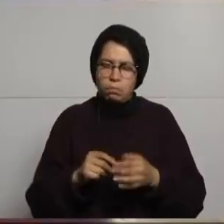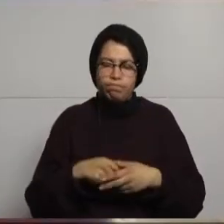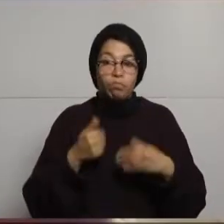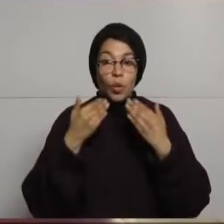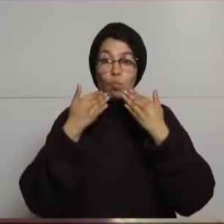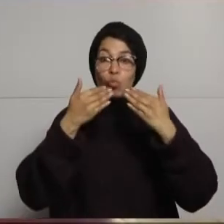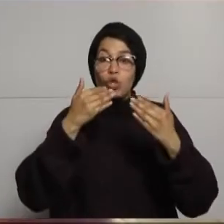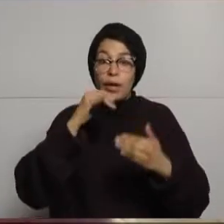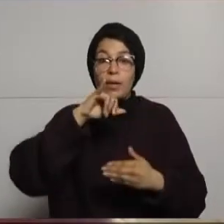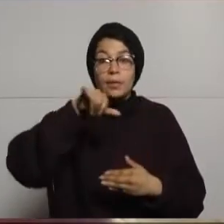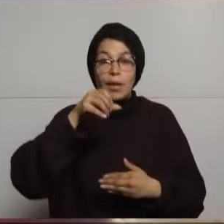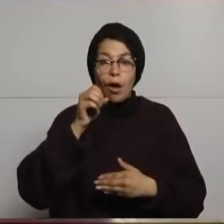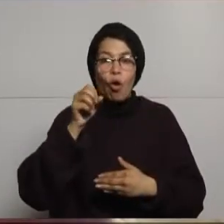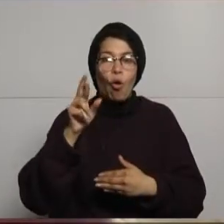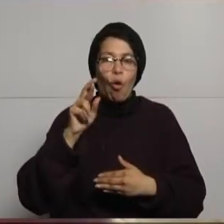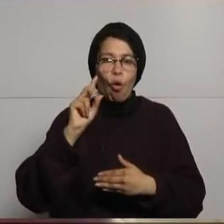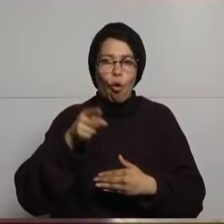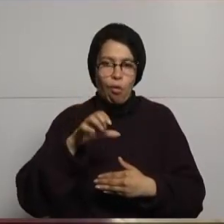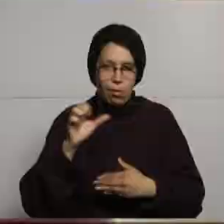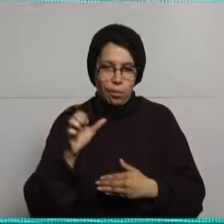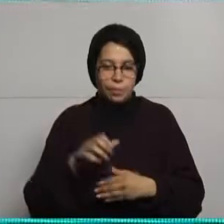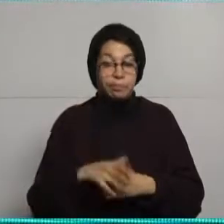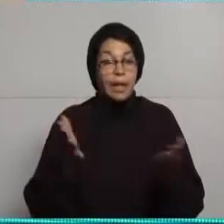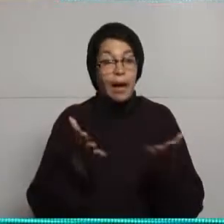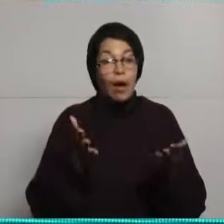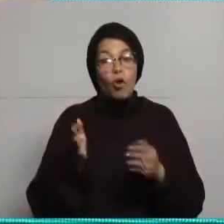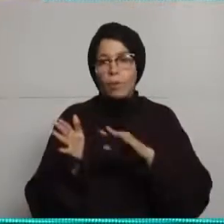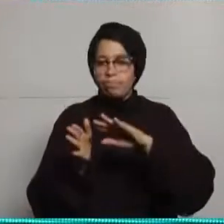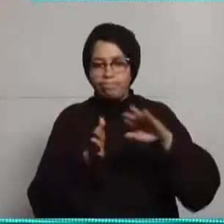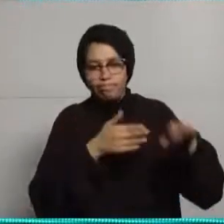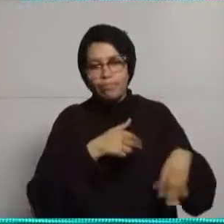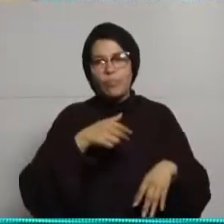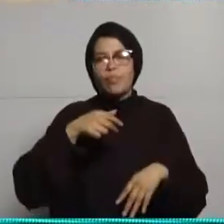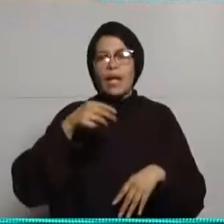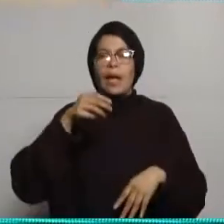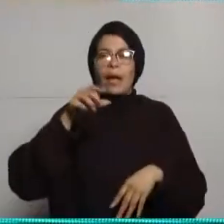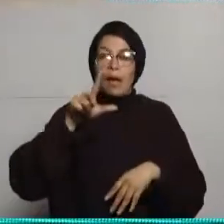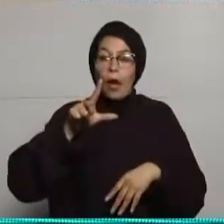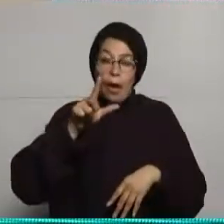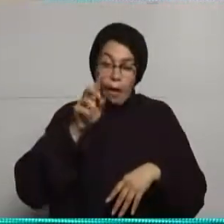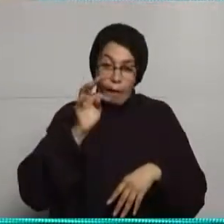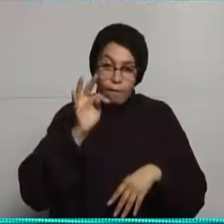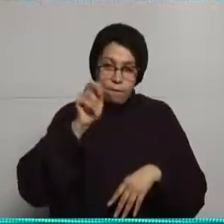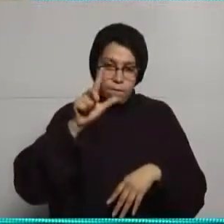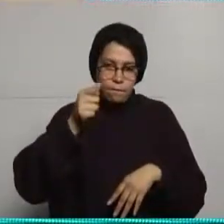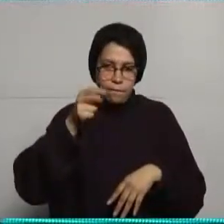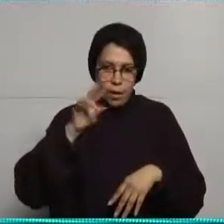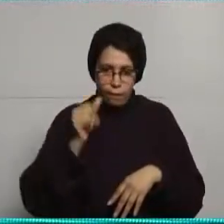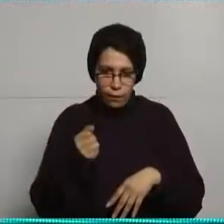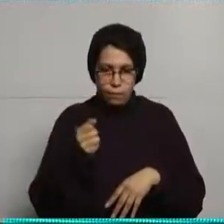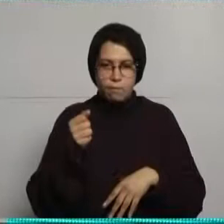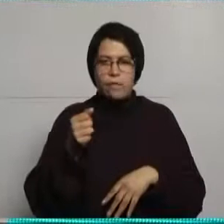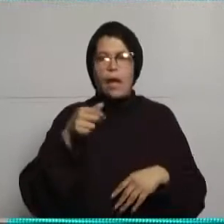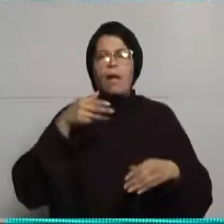Jorge. Bueno, ahora vamos a seguir con Flavia Cardoso. Flavia nació en San Pablo Sí, y hace 3 años que estás viviendo